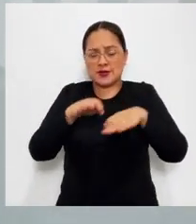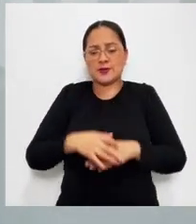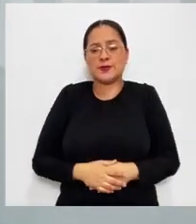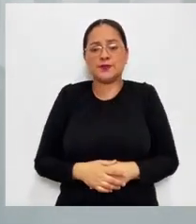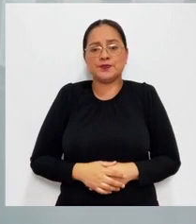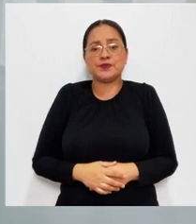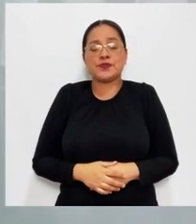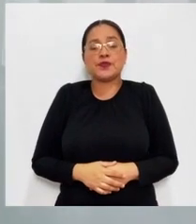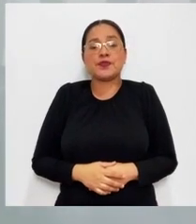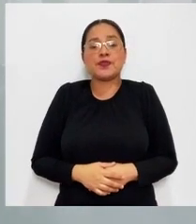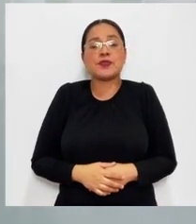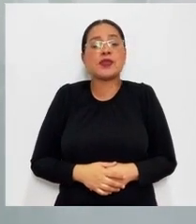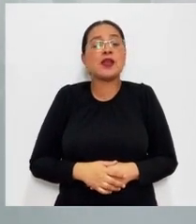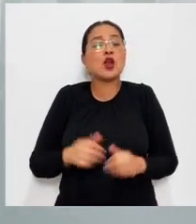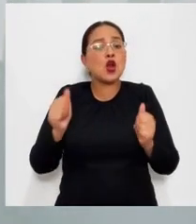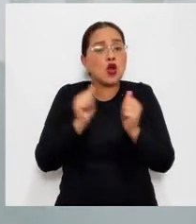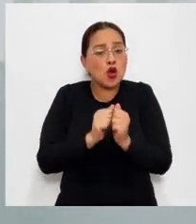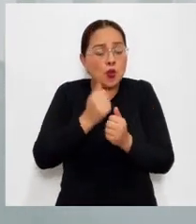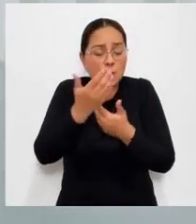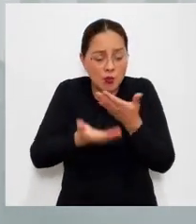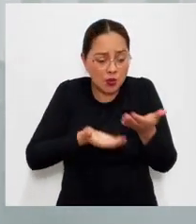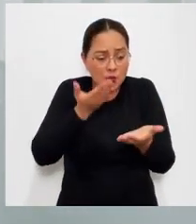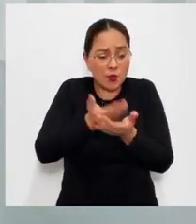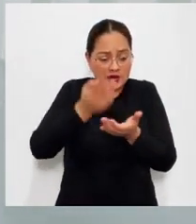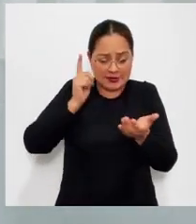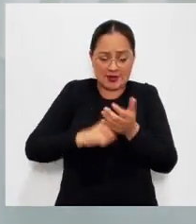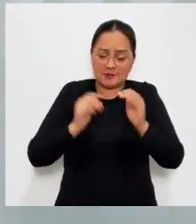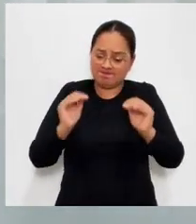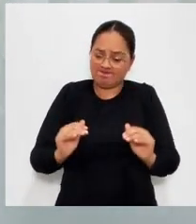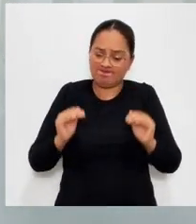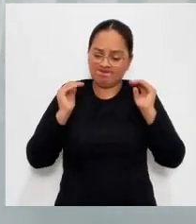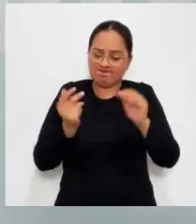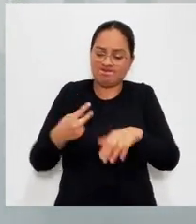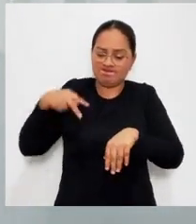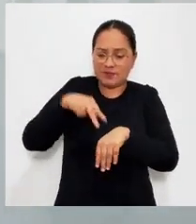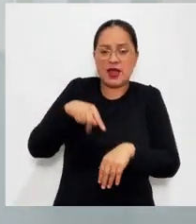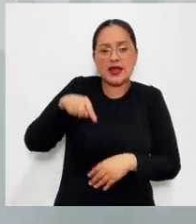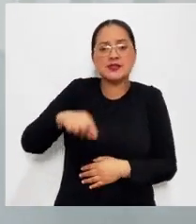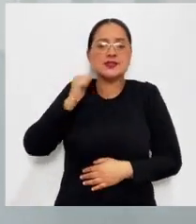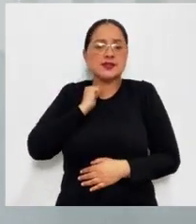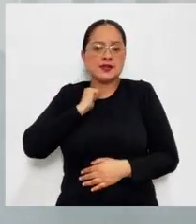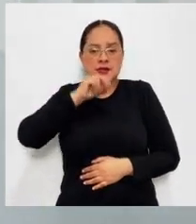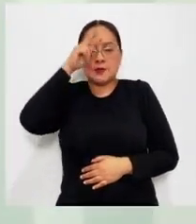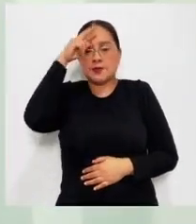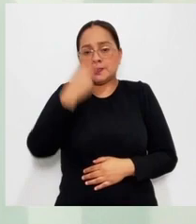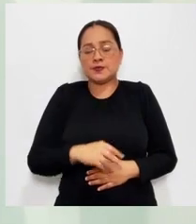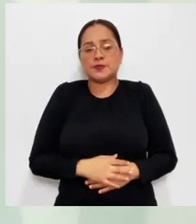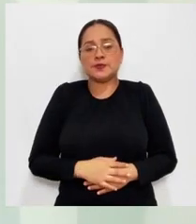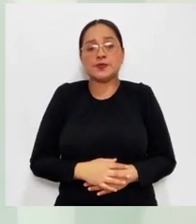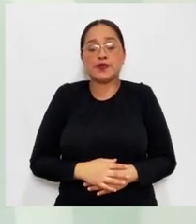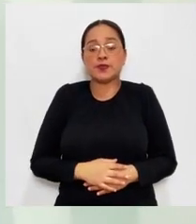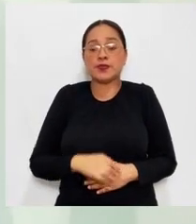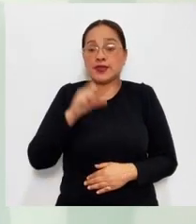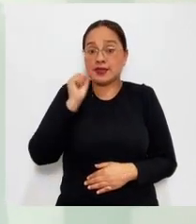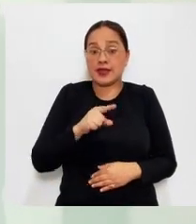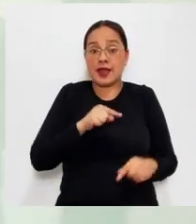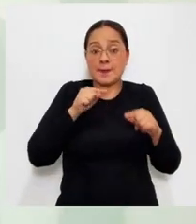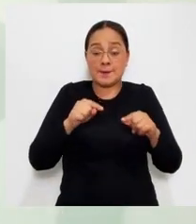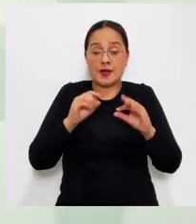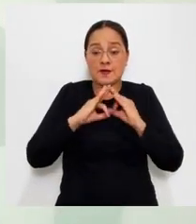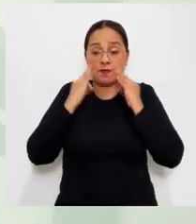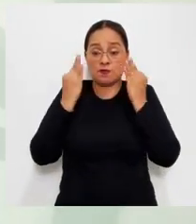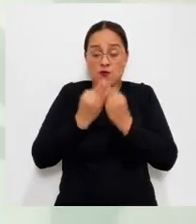las necesidades con soluciones legislativas desde la máxima tribuna de nuestro país? Y 2, desde